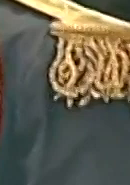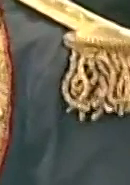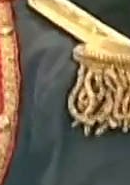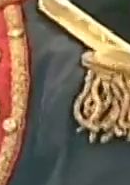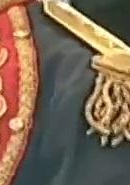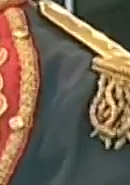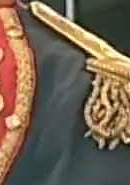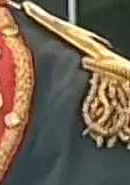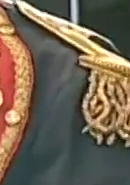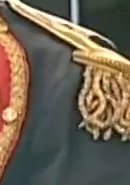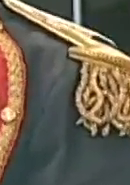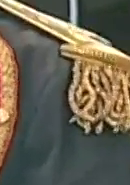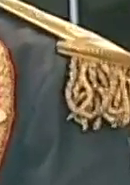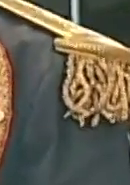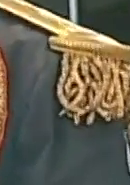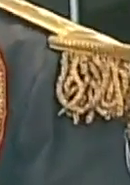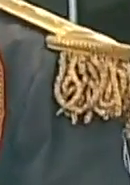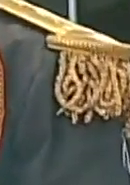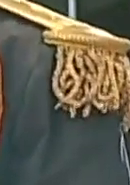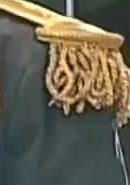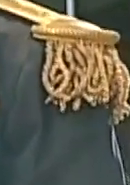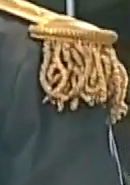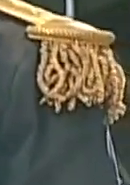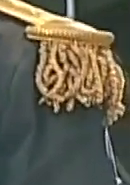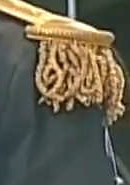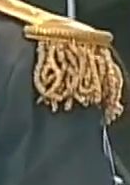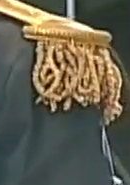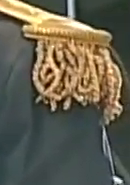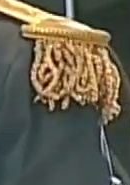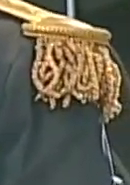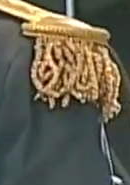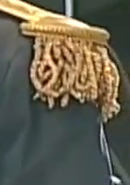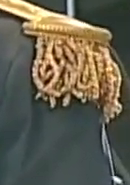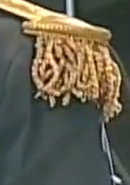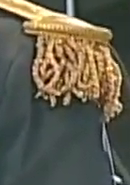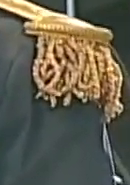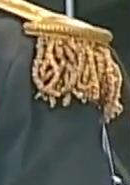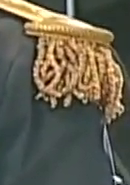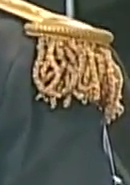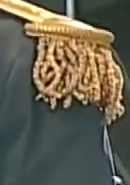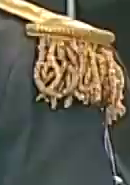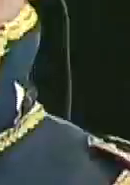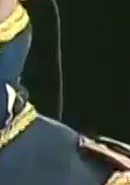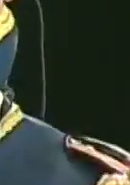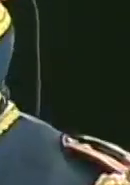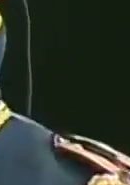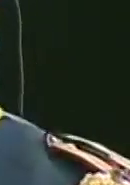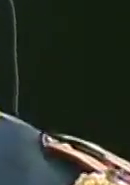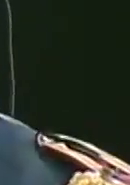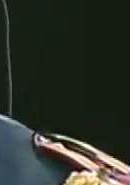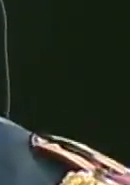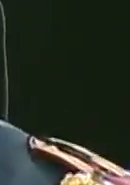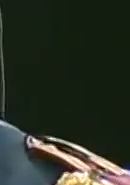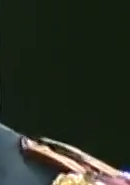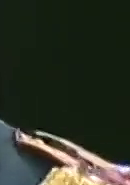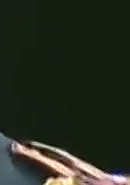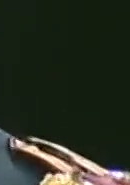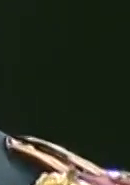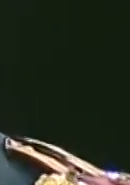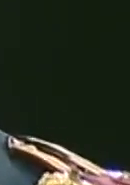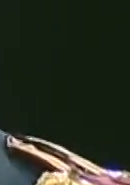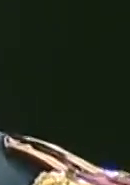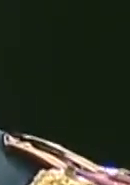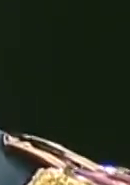pero le confieso que muchas veces siente aversión hacia la política. Por ello no podemos crear un doble teatro de